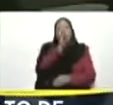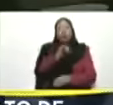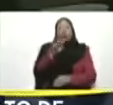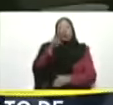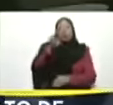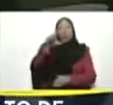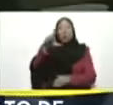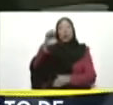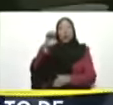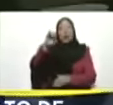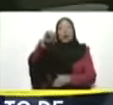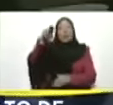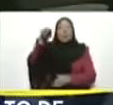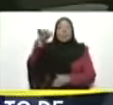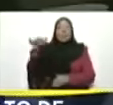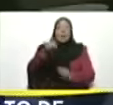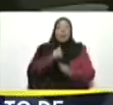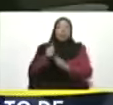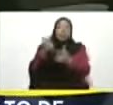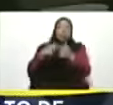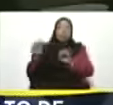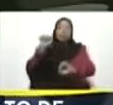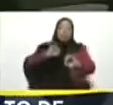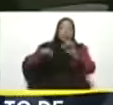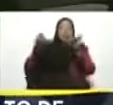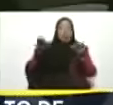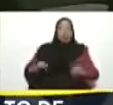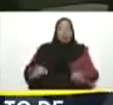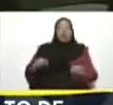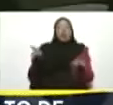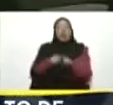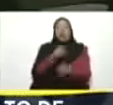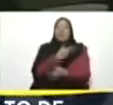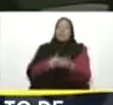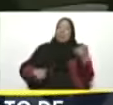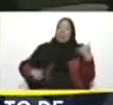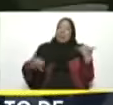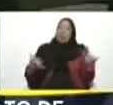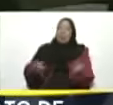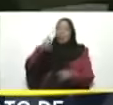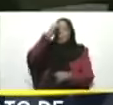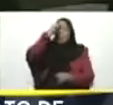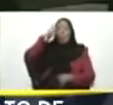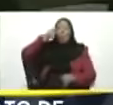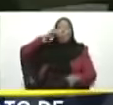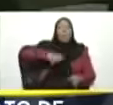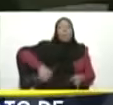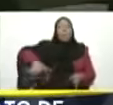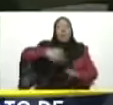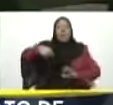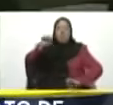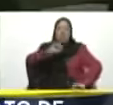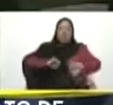Suleimán el Magnífico y Erdogan. Es un pueblo de guerreros.